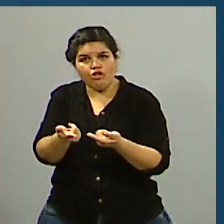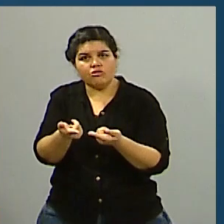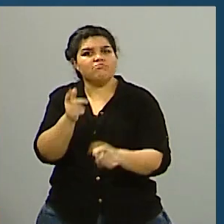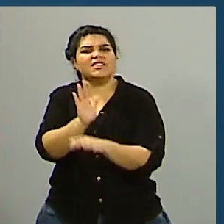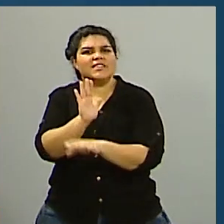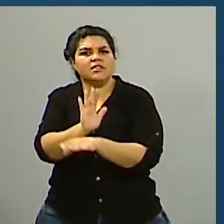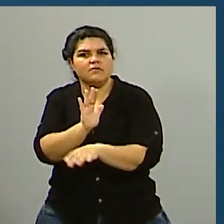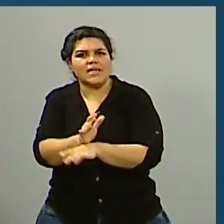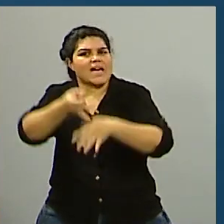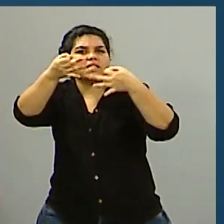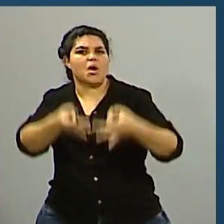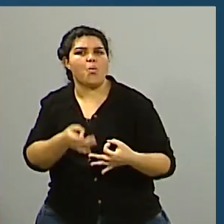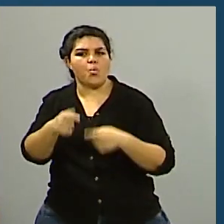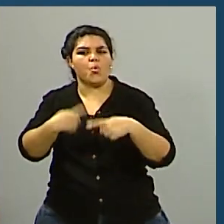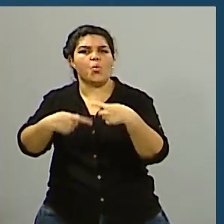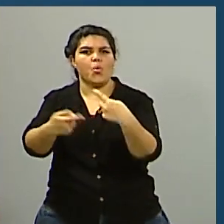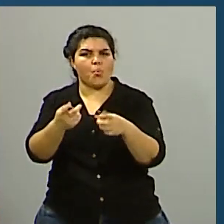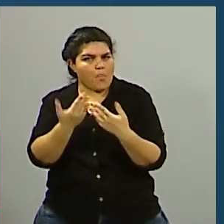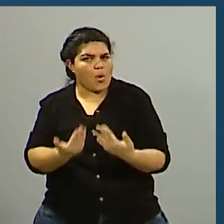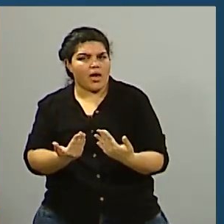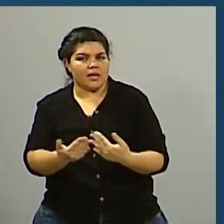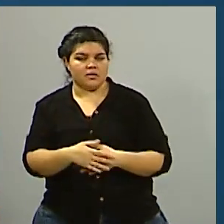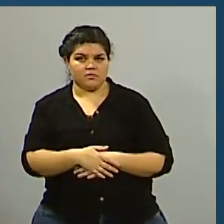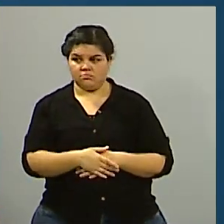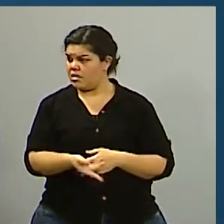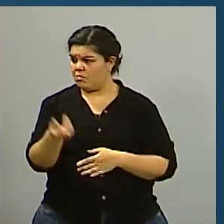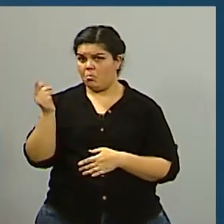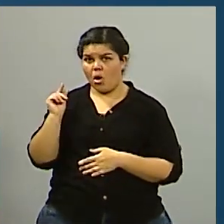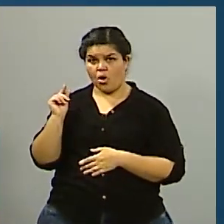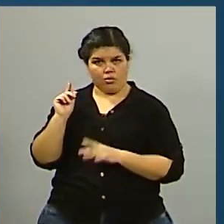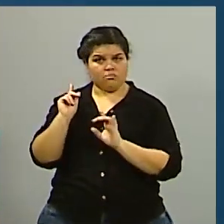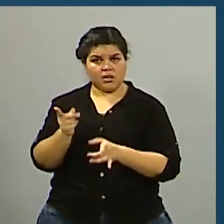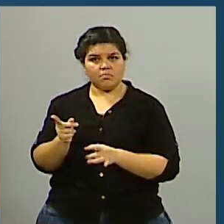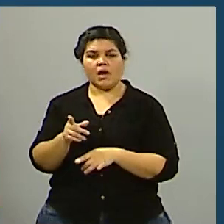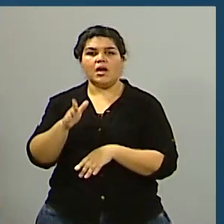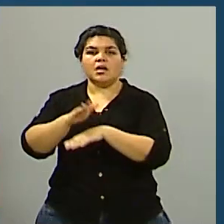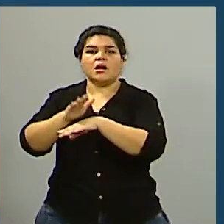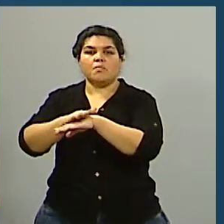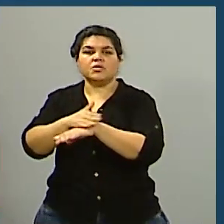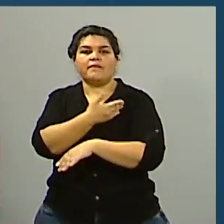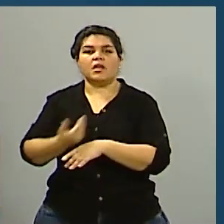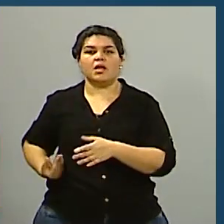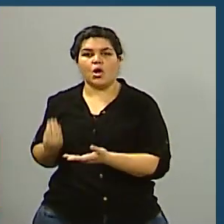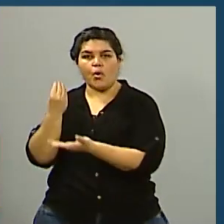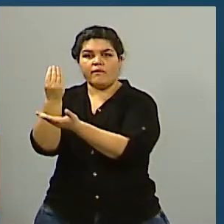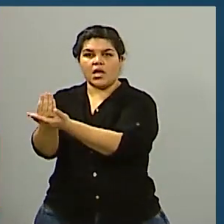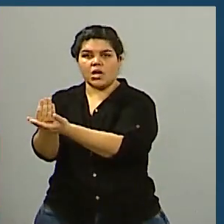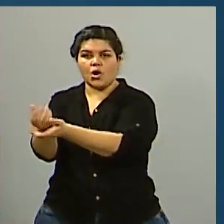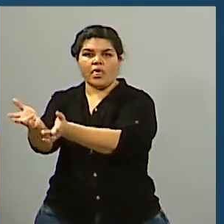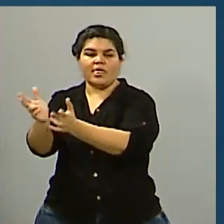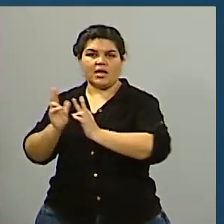de convencer a las autoridades. Hasta hace muy poco tiempo las mismas autoridades nos negaban que se perdiera alguno de los